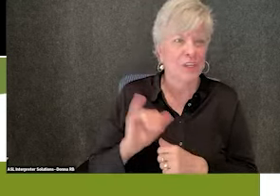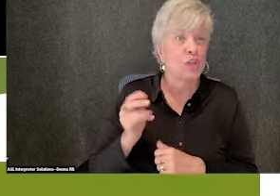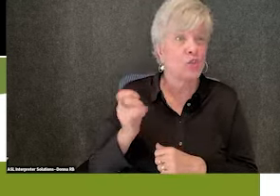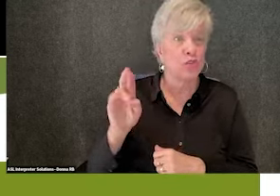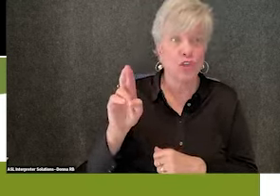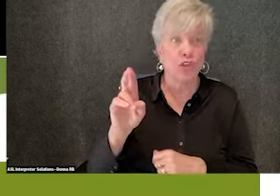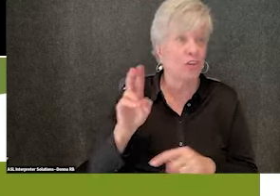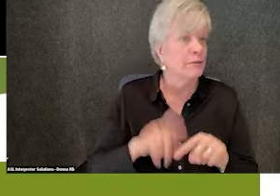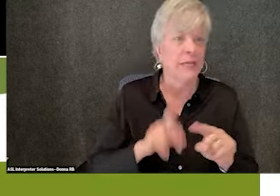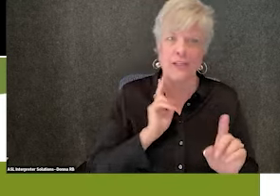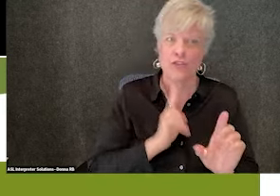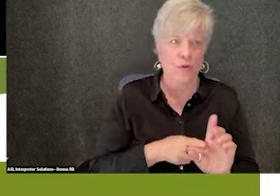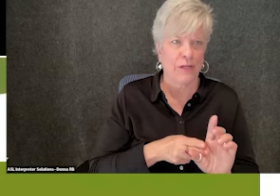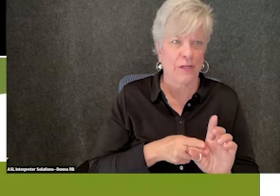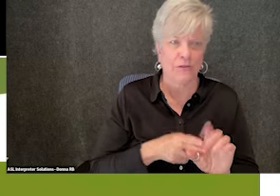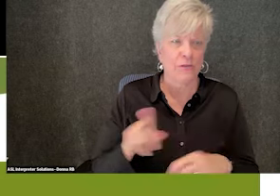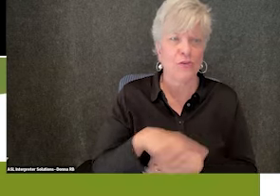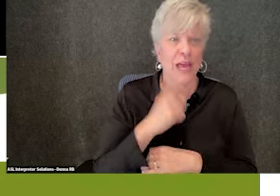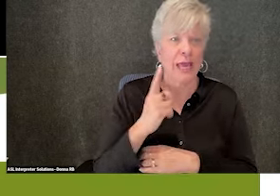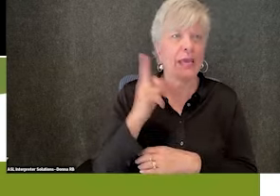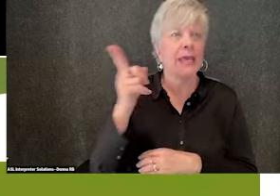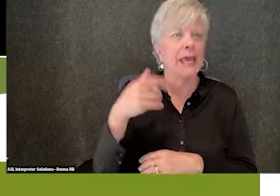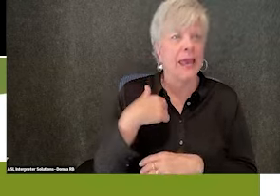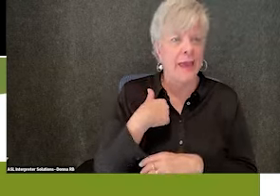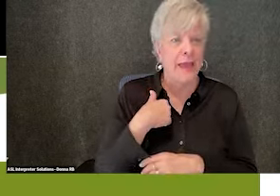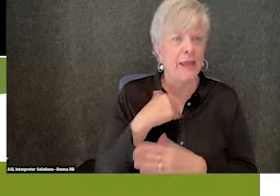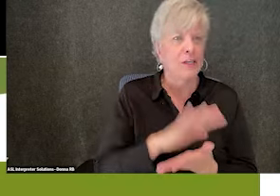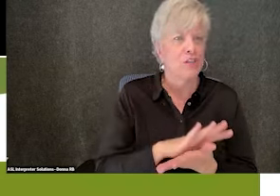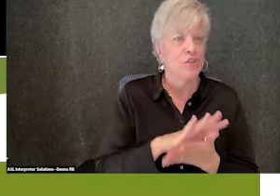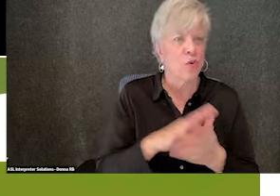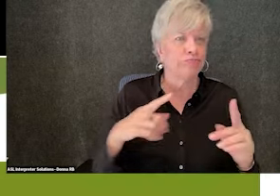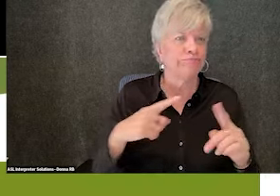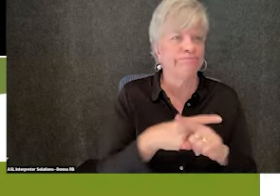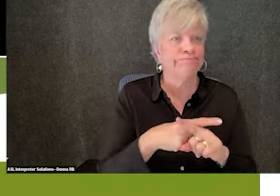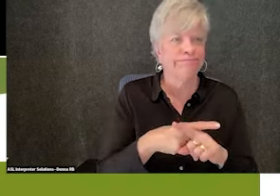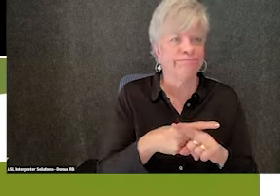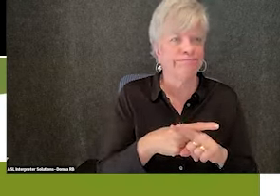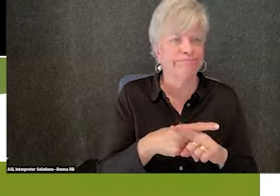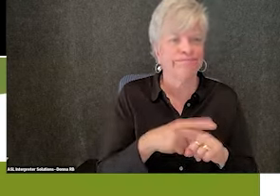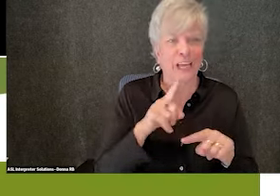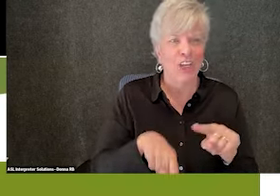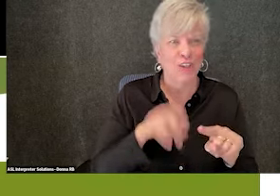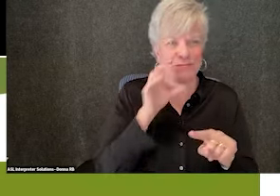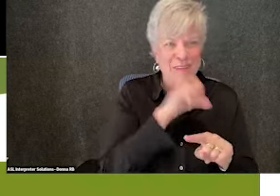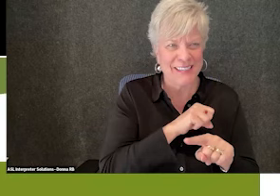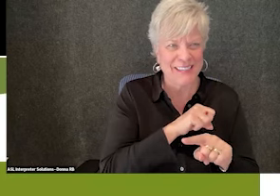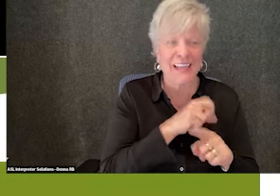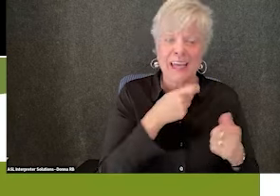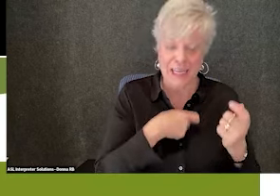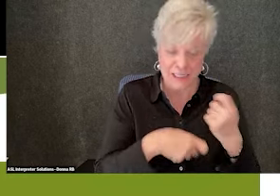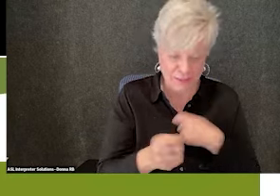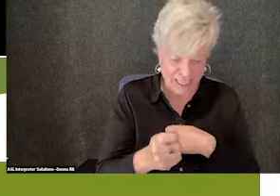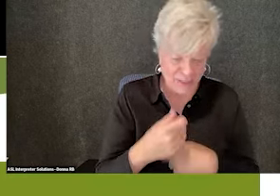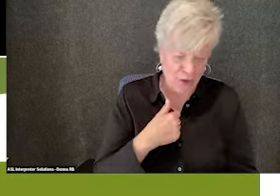En su lugar tenemos a Jordan, Jordan Anderson. Jordan, si ¿sí se puede presentar? Hola,